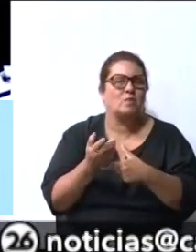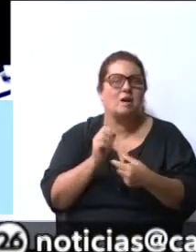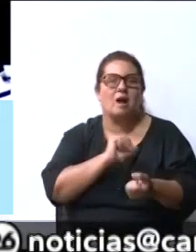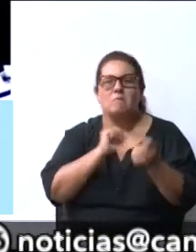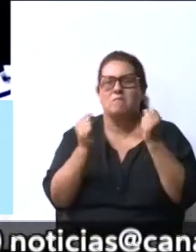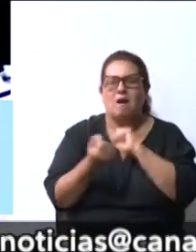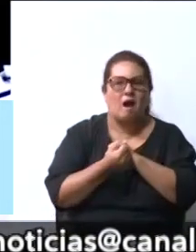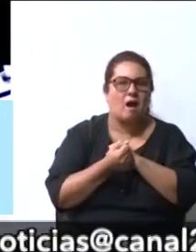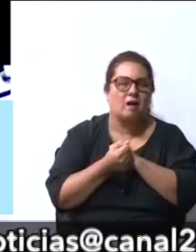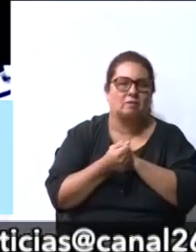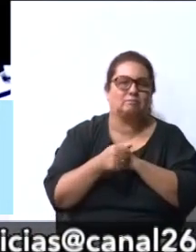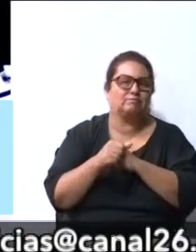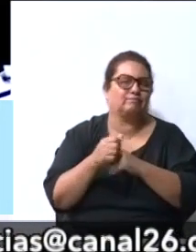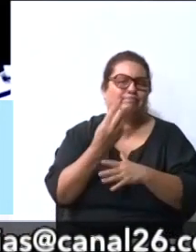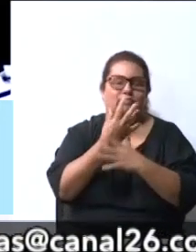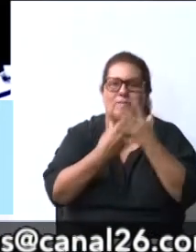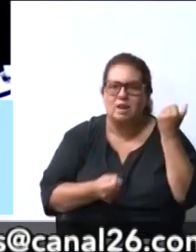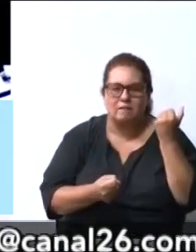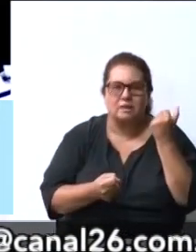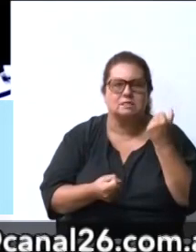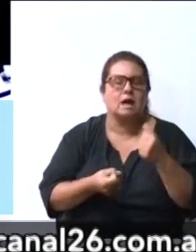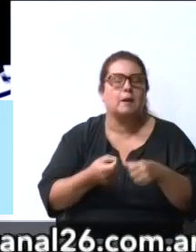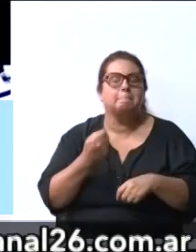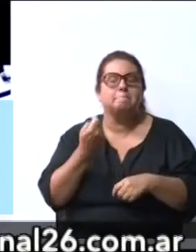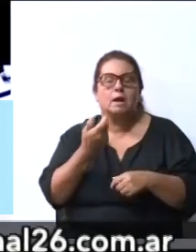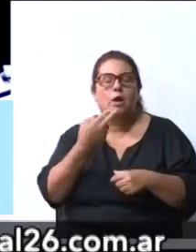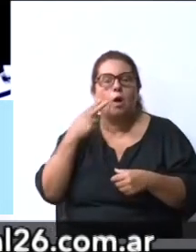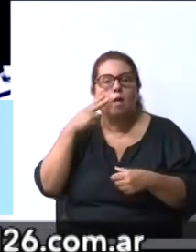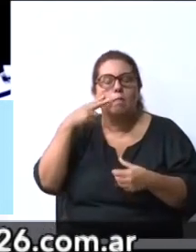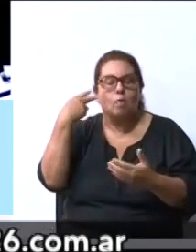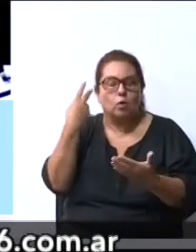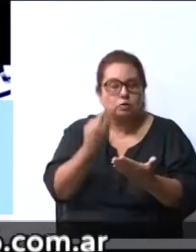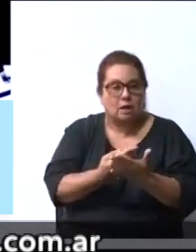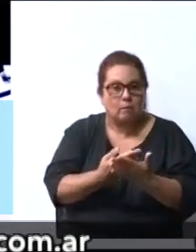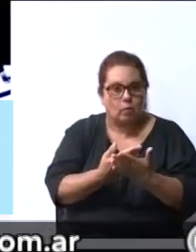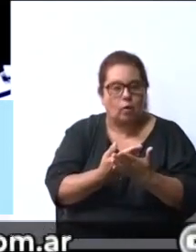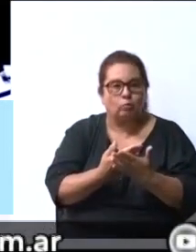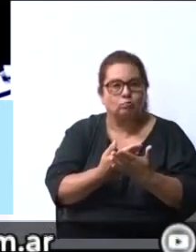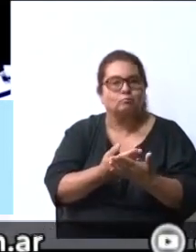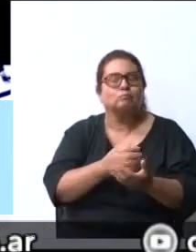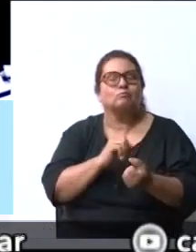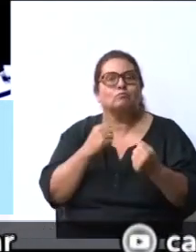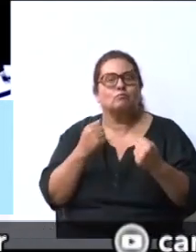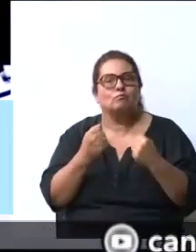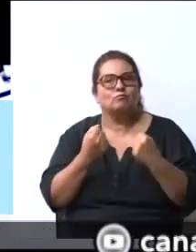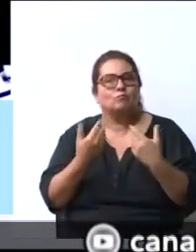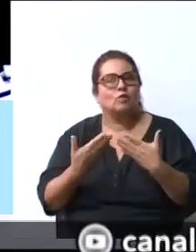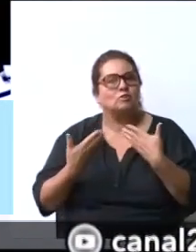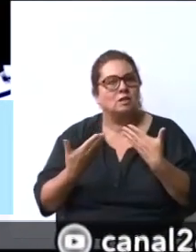Y hay futuro, primero, porque hay un rumbo que se va a mantener, venga quien venga a gobernar la ciudad.